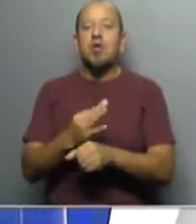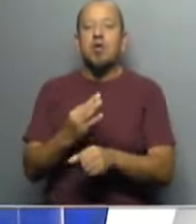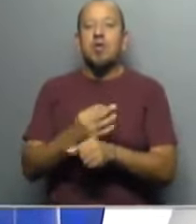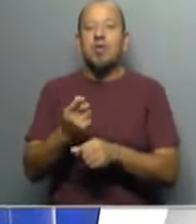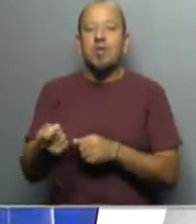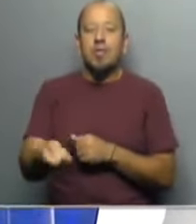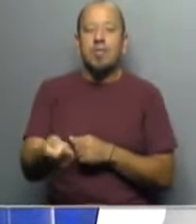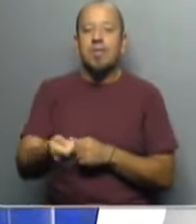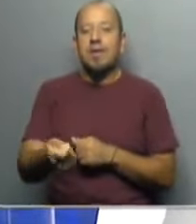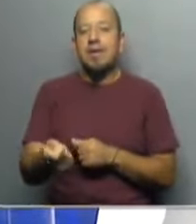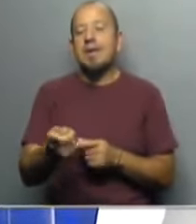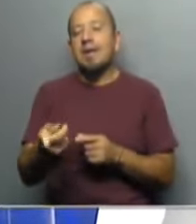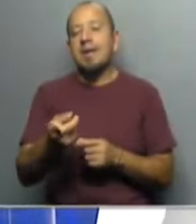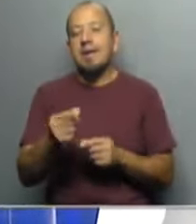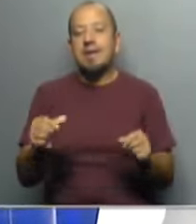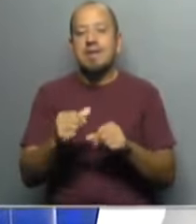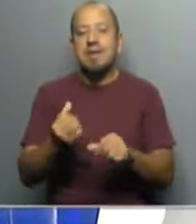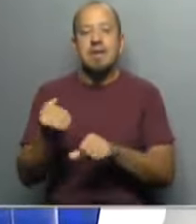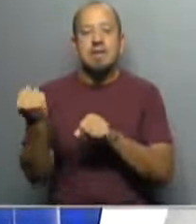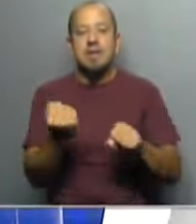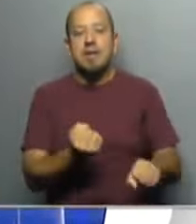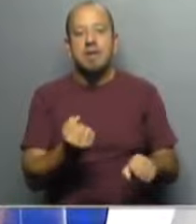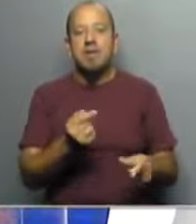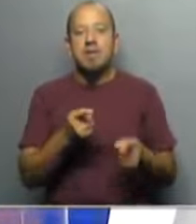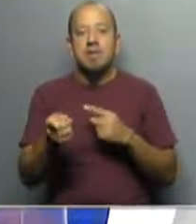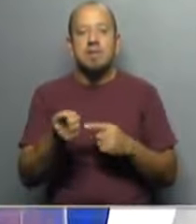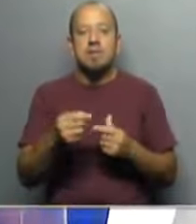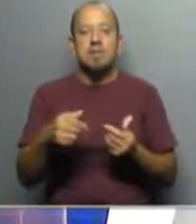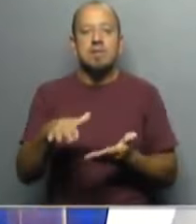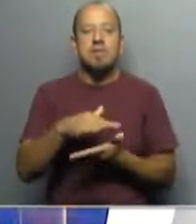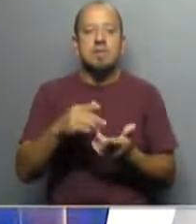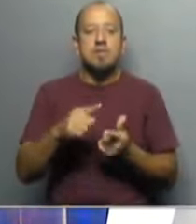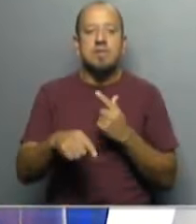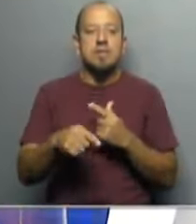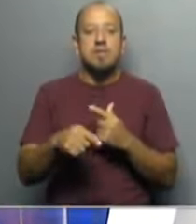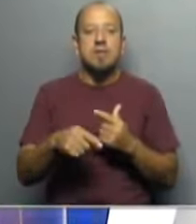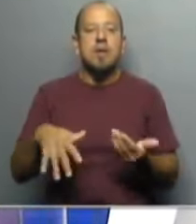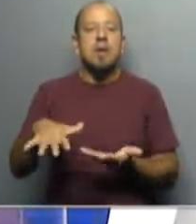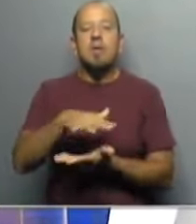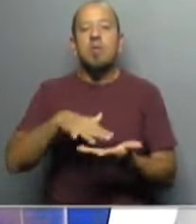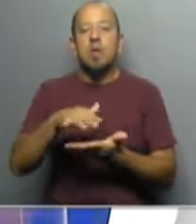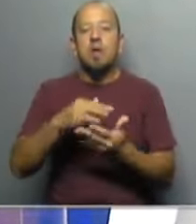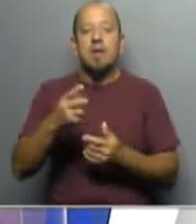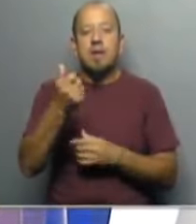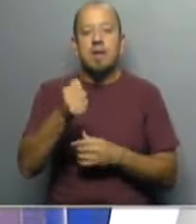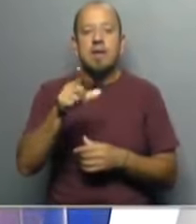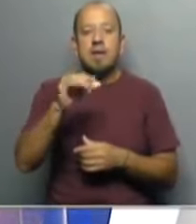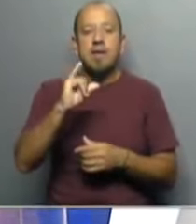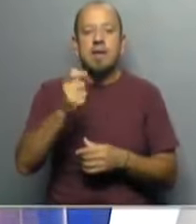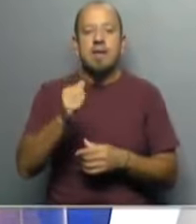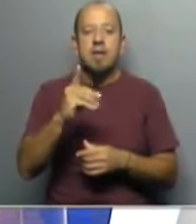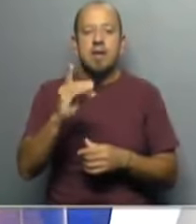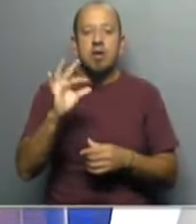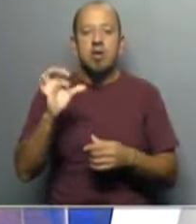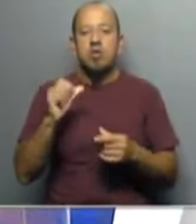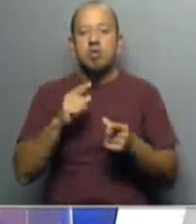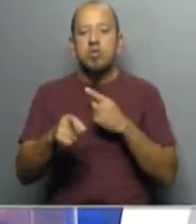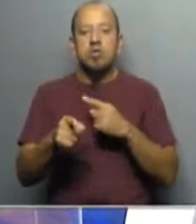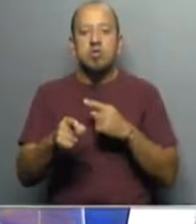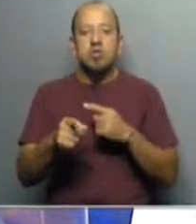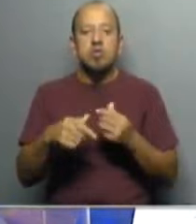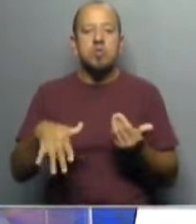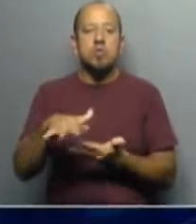idea. Y como es esto de Parque de los Aliados, se le sigue diciendo Parque de los Aliados, en algunos datos que anduvo recabando hoy Noé sobre